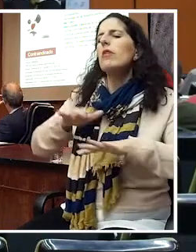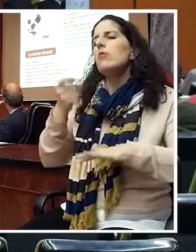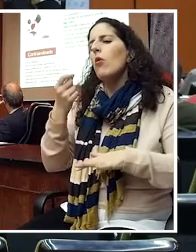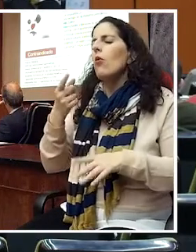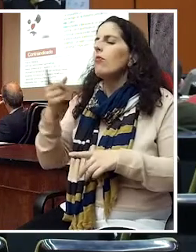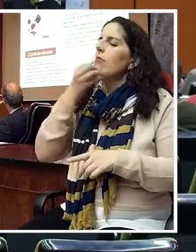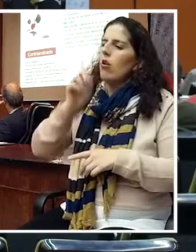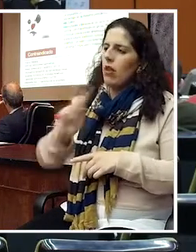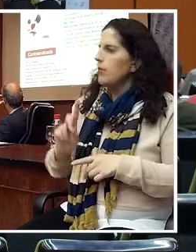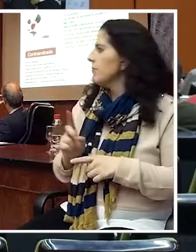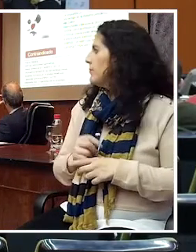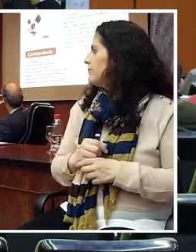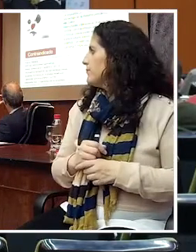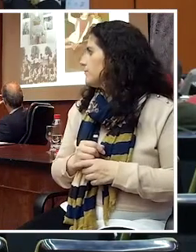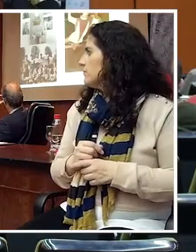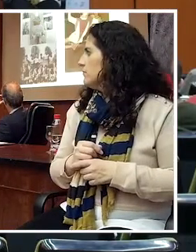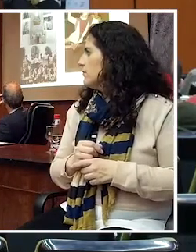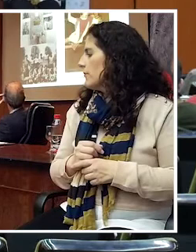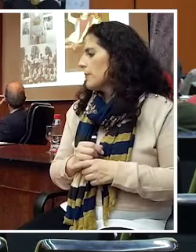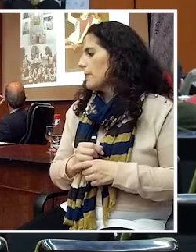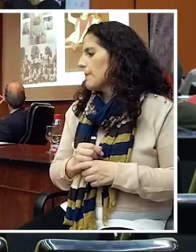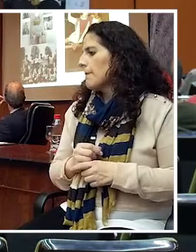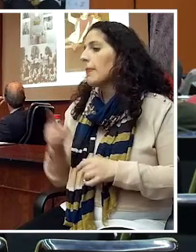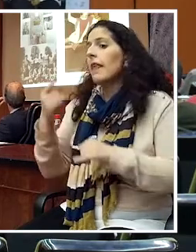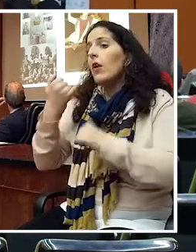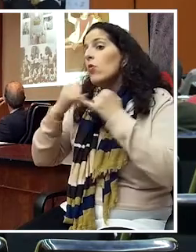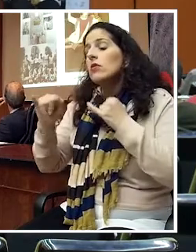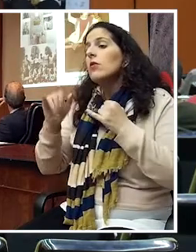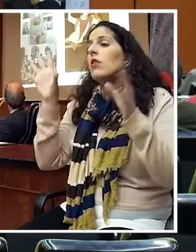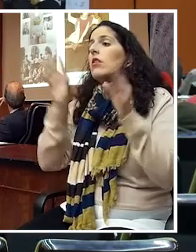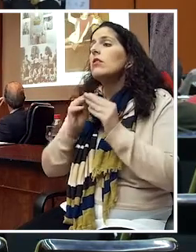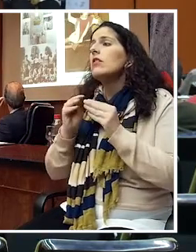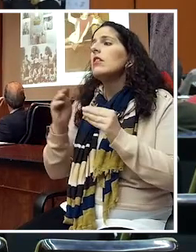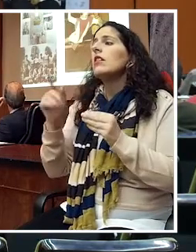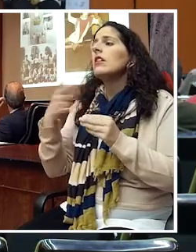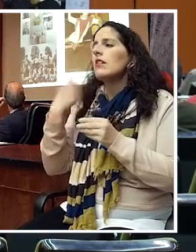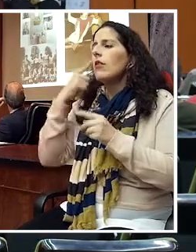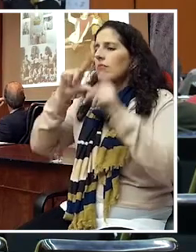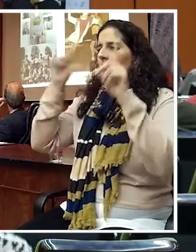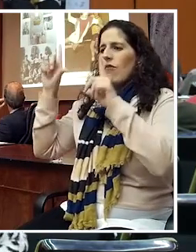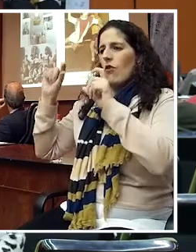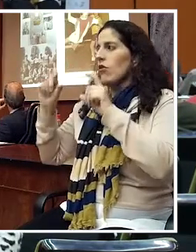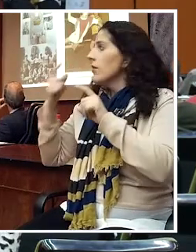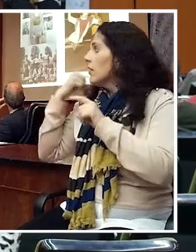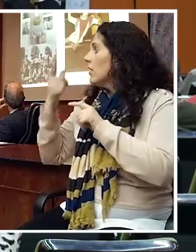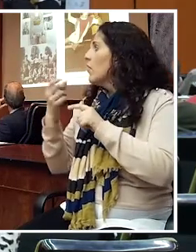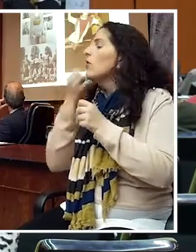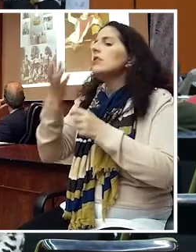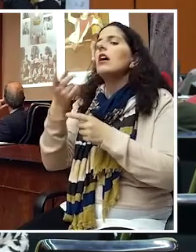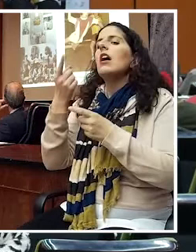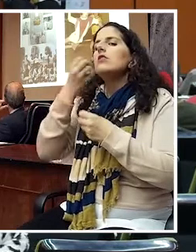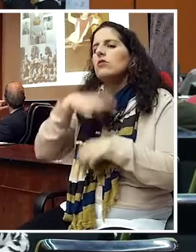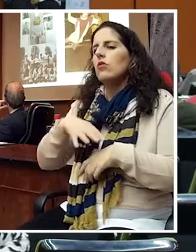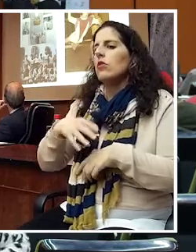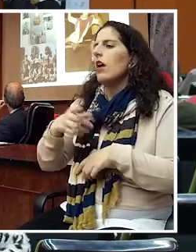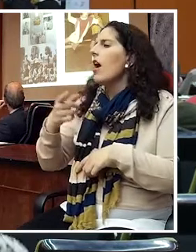clínicamente. Y para finalizar, me gustaría pues, ilustrar lo que hemos contado, pues, contando la historia de Alfonso